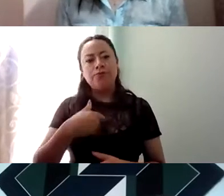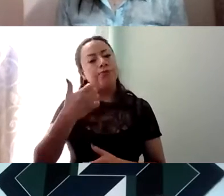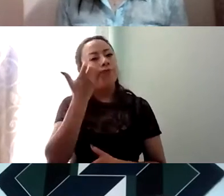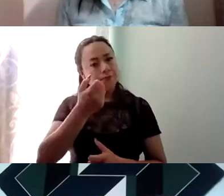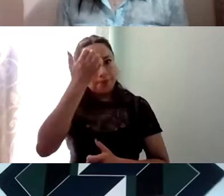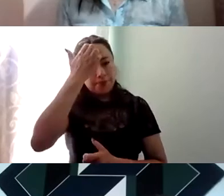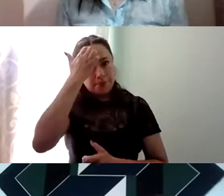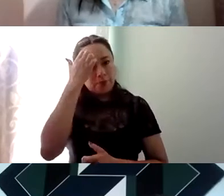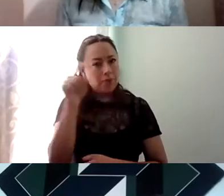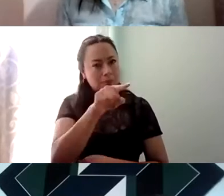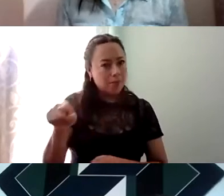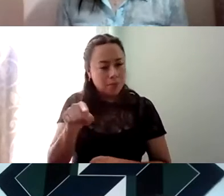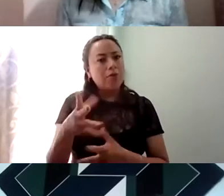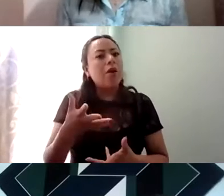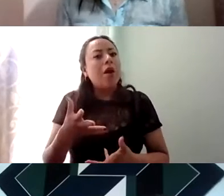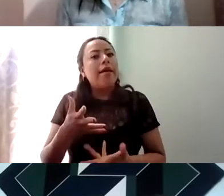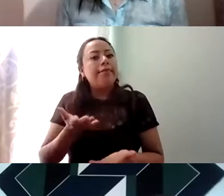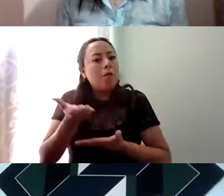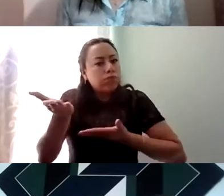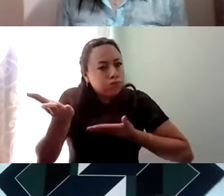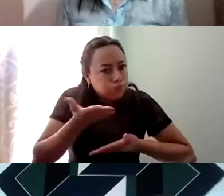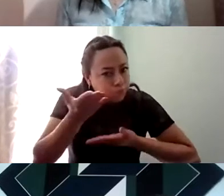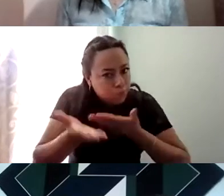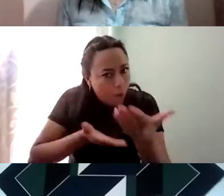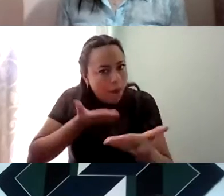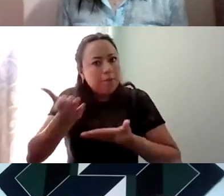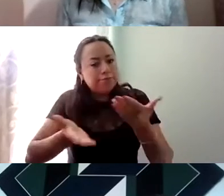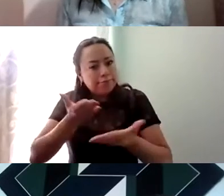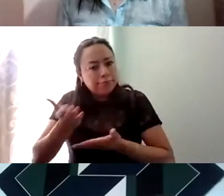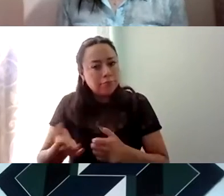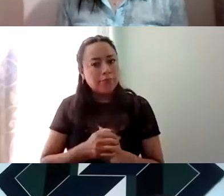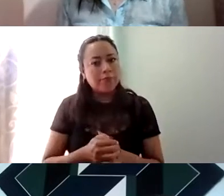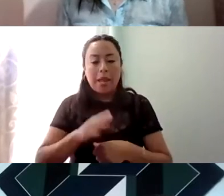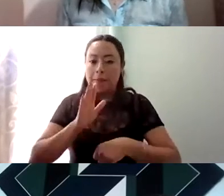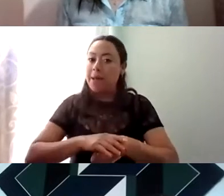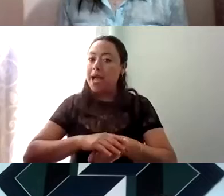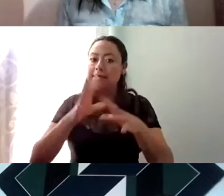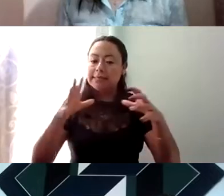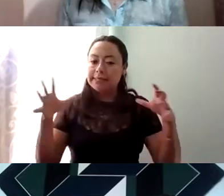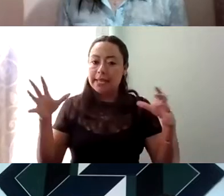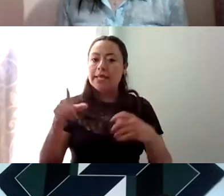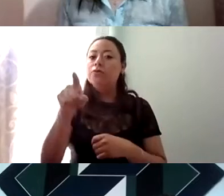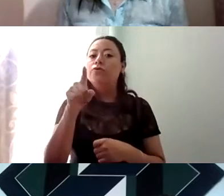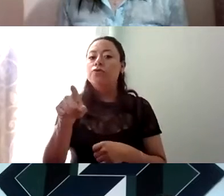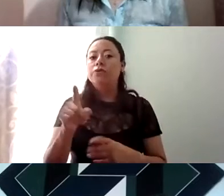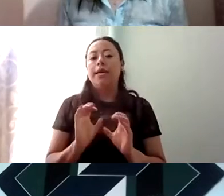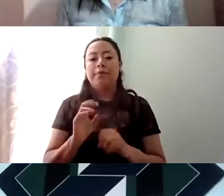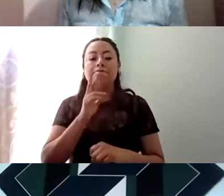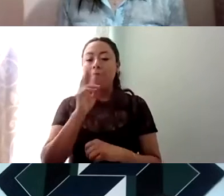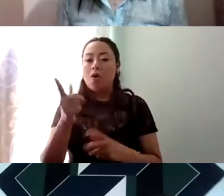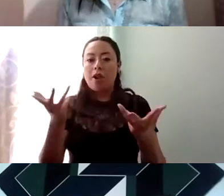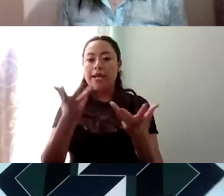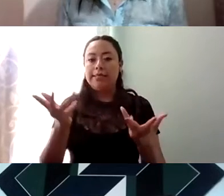ha sido su mejor aportación y es lo que usted siente que mejor ha aportado en estos 5